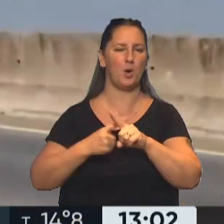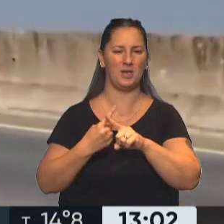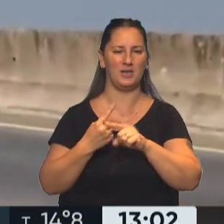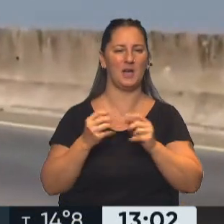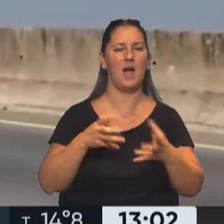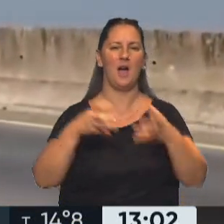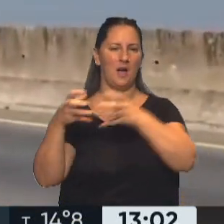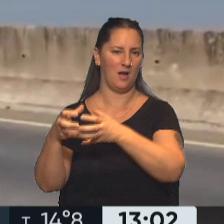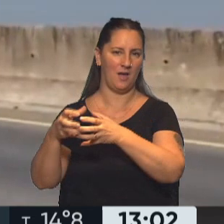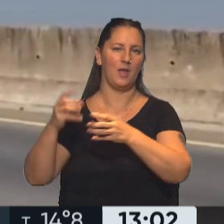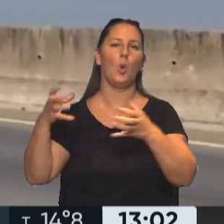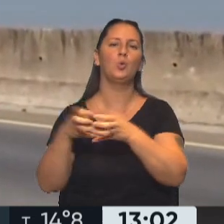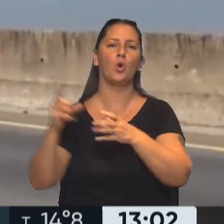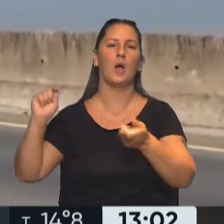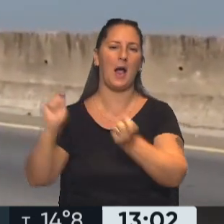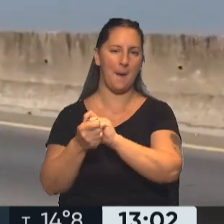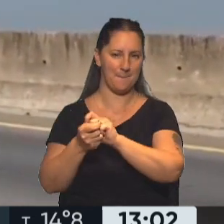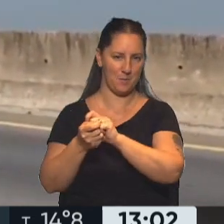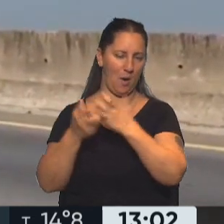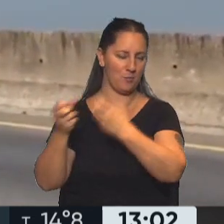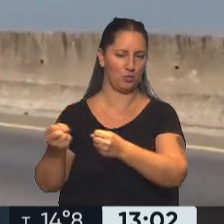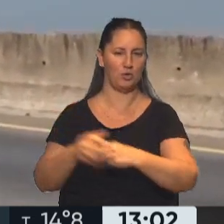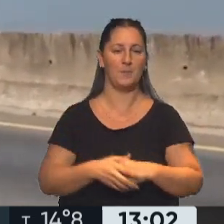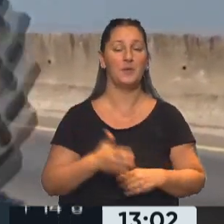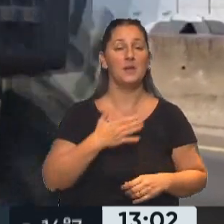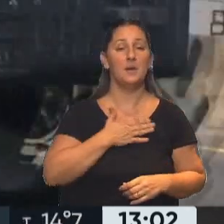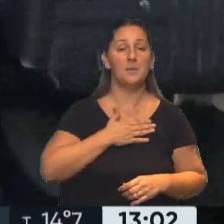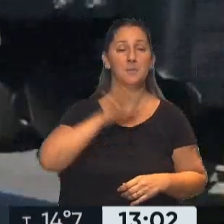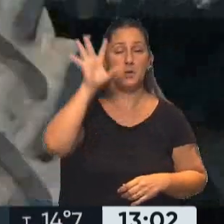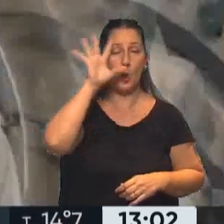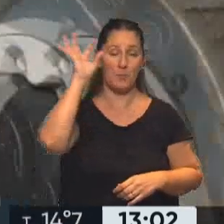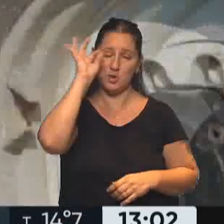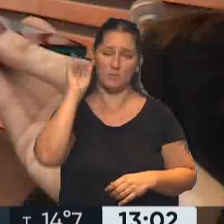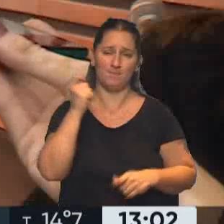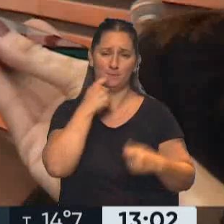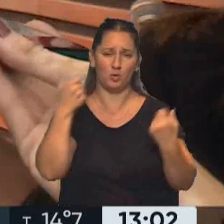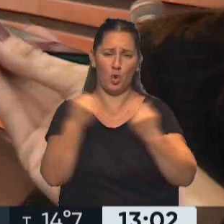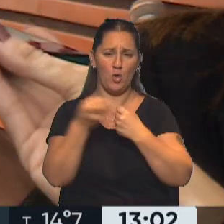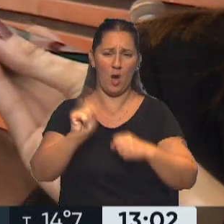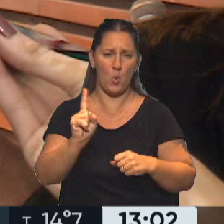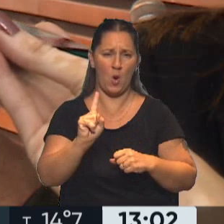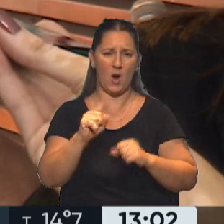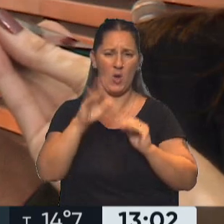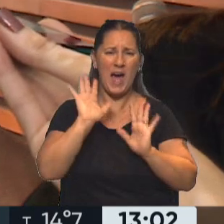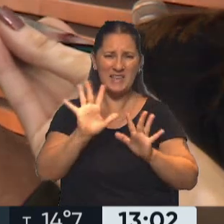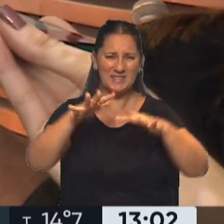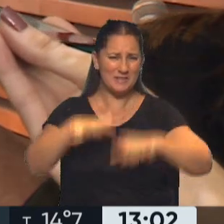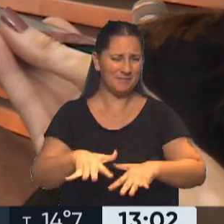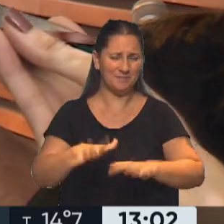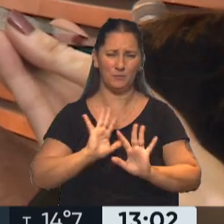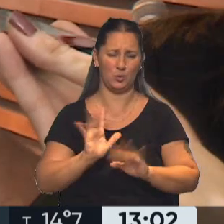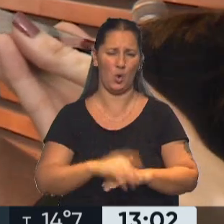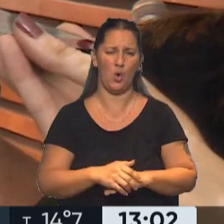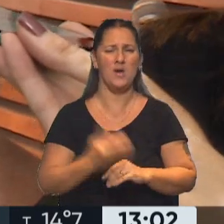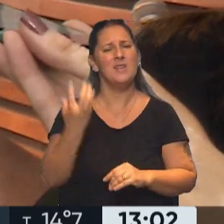brazo político de Juntos por el Cambio, nada más que eso. Mi opinión es que de rechazo a una medida de esta naturaleza, es